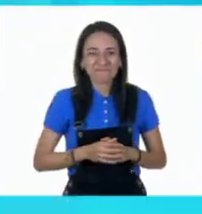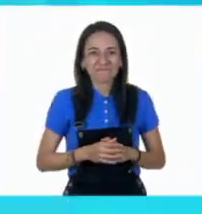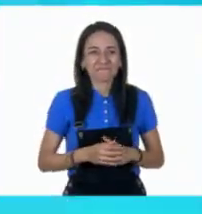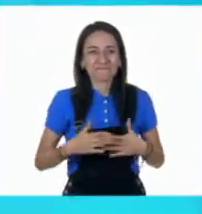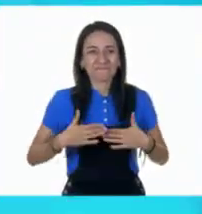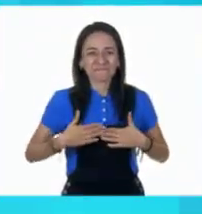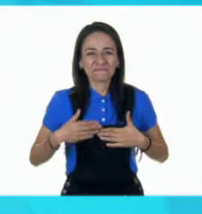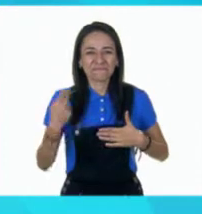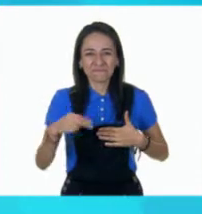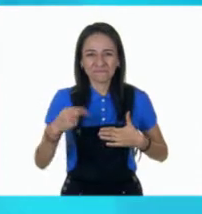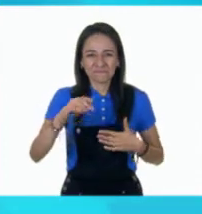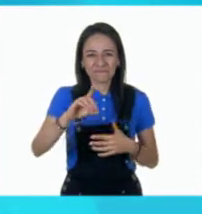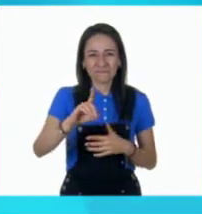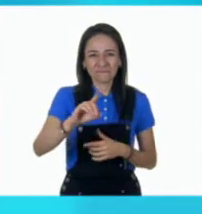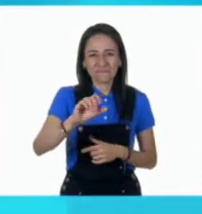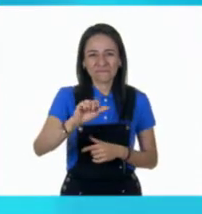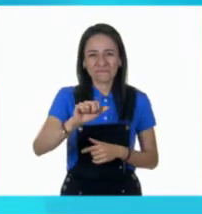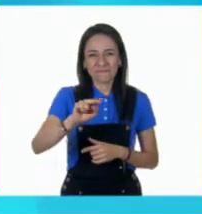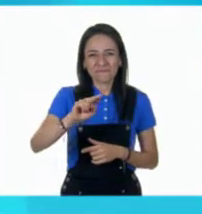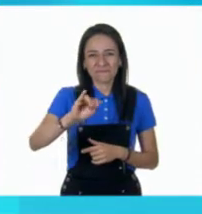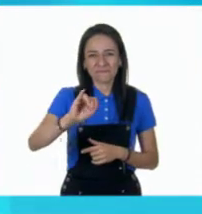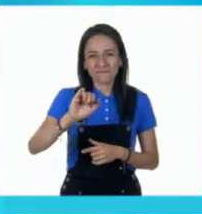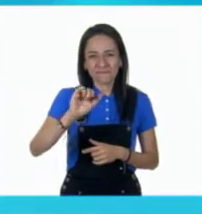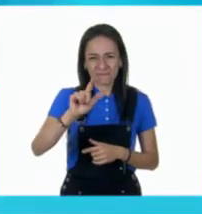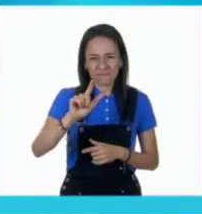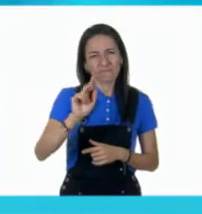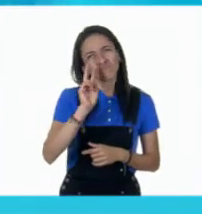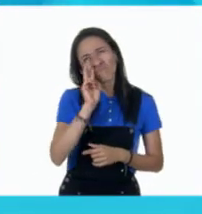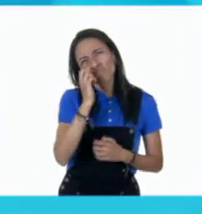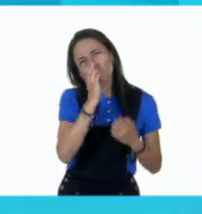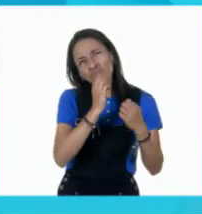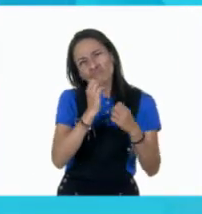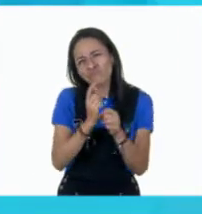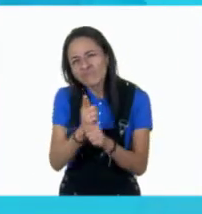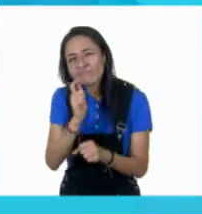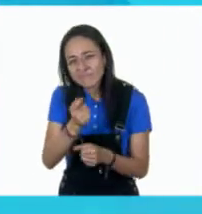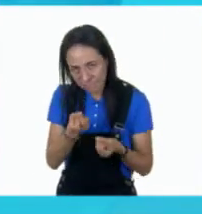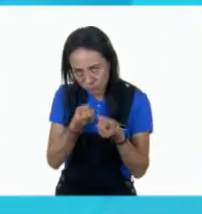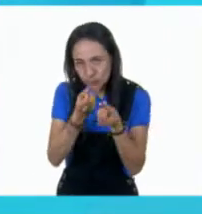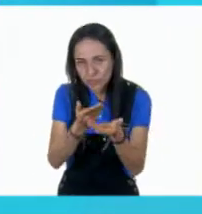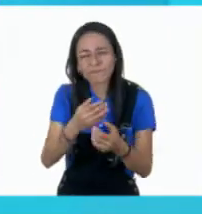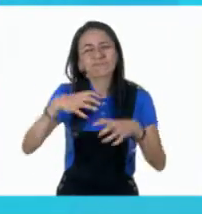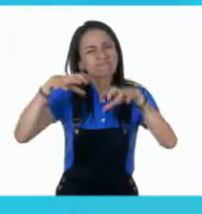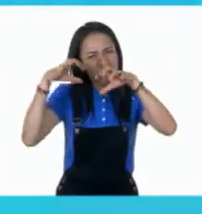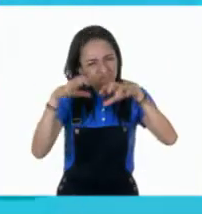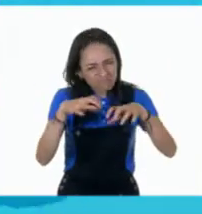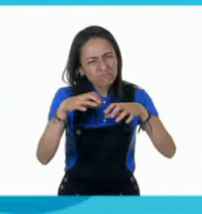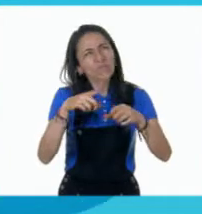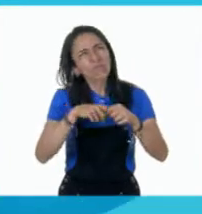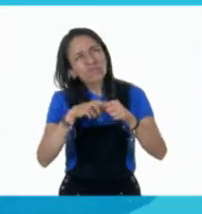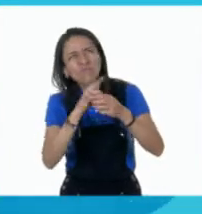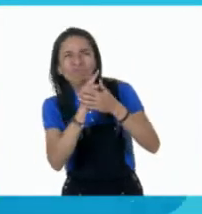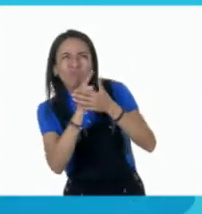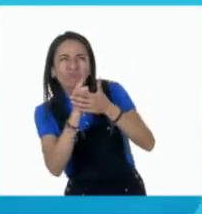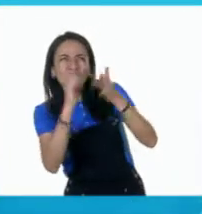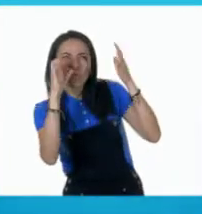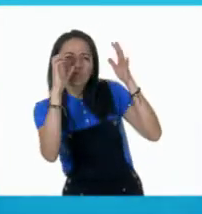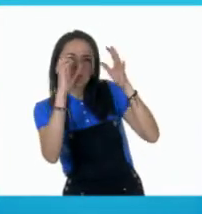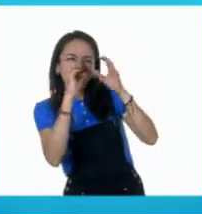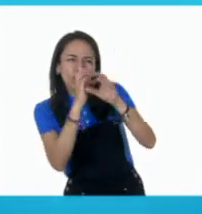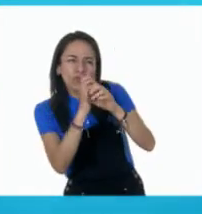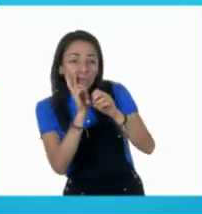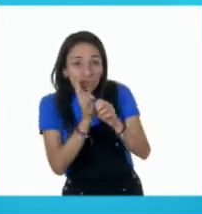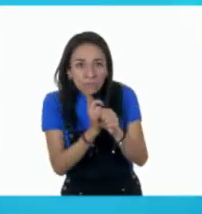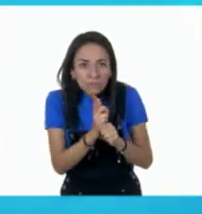Soy Daniel. Quiero compartir lo que yo observo. Está lloviendo, el día es un poco gris y oscuro. Veo que el